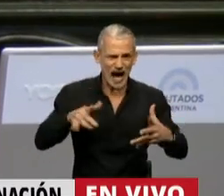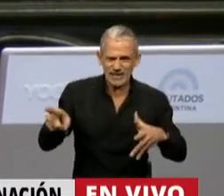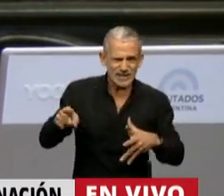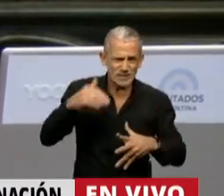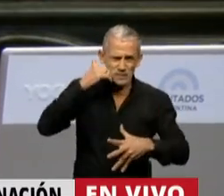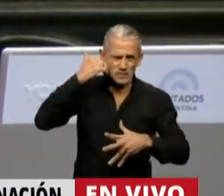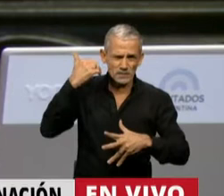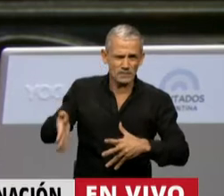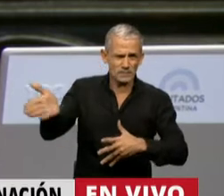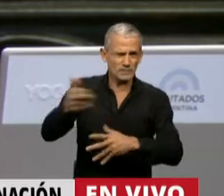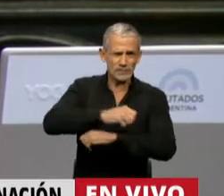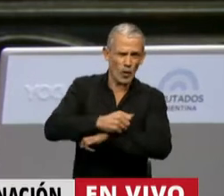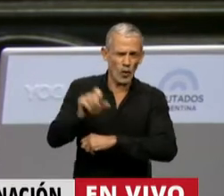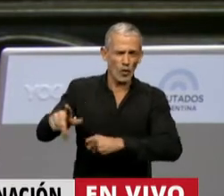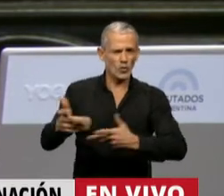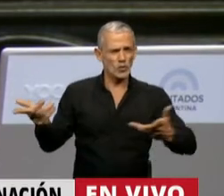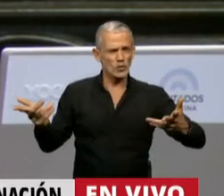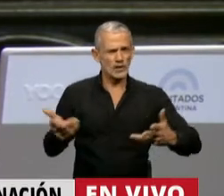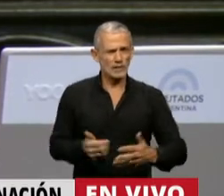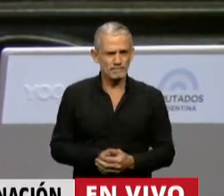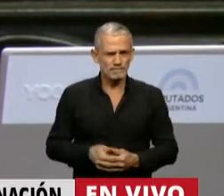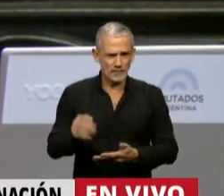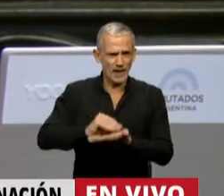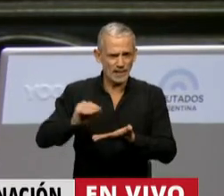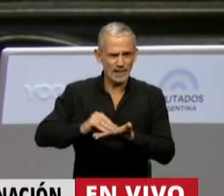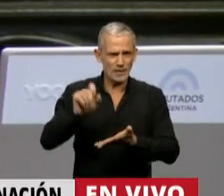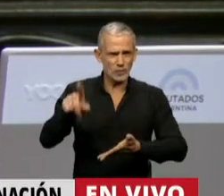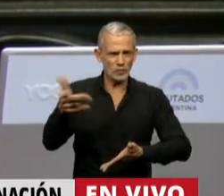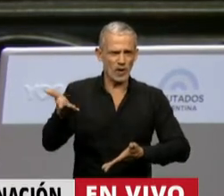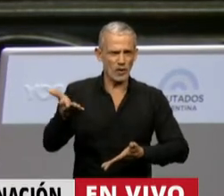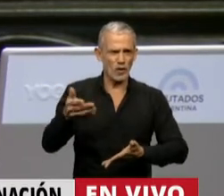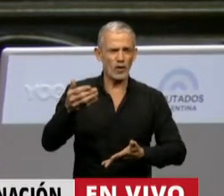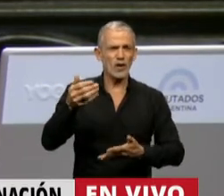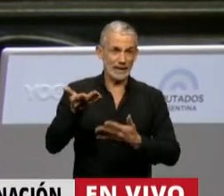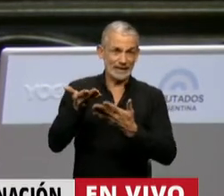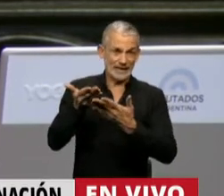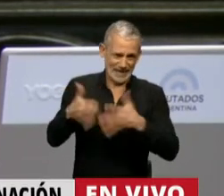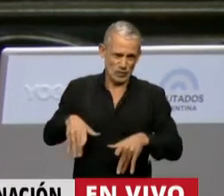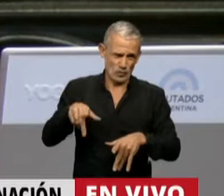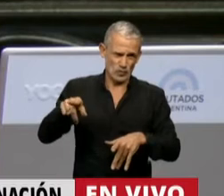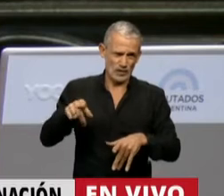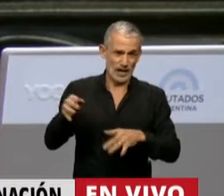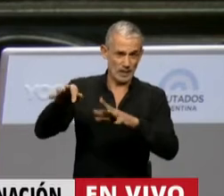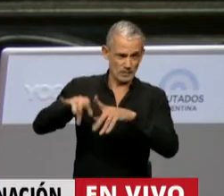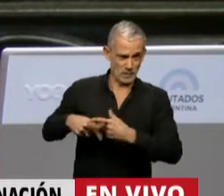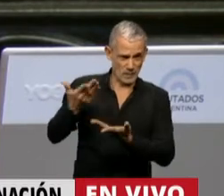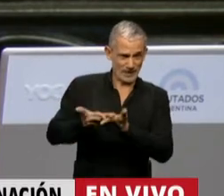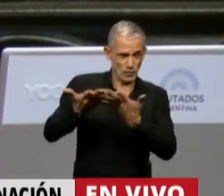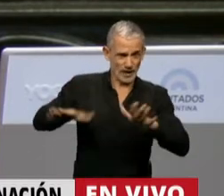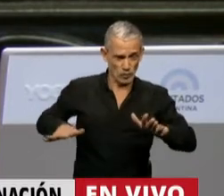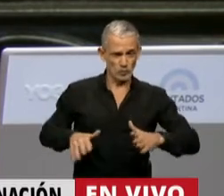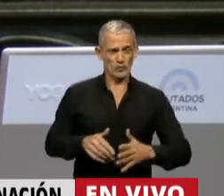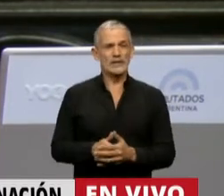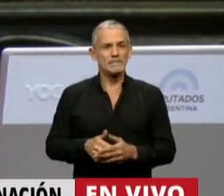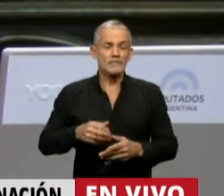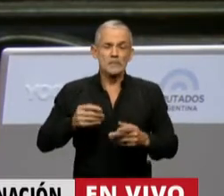bochorno al que lo sometió el diputado renunciante. E independientemente